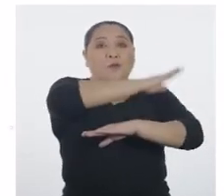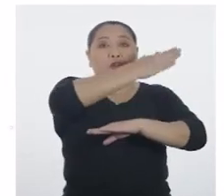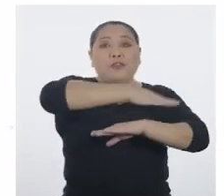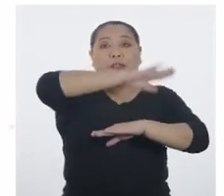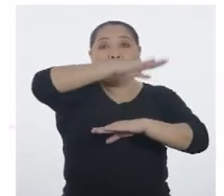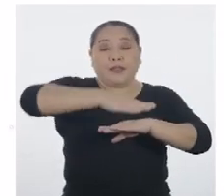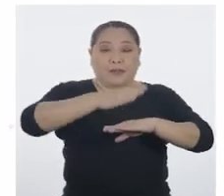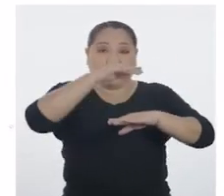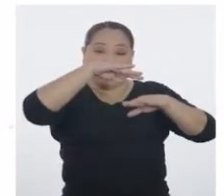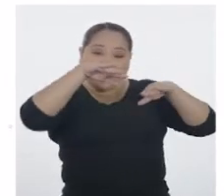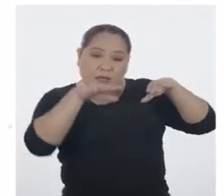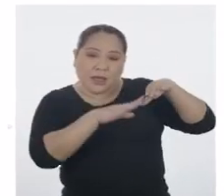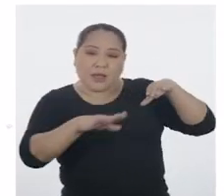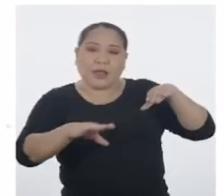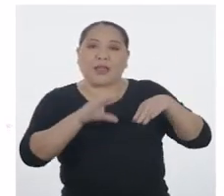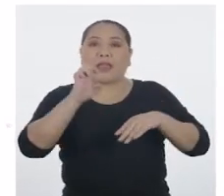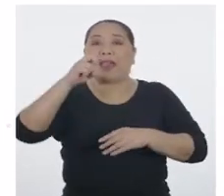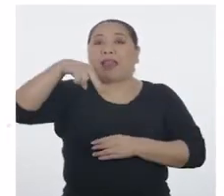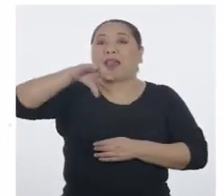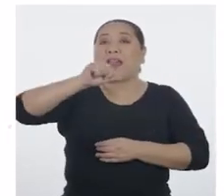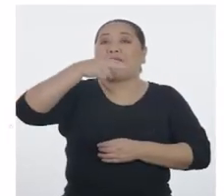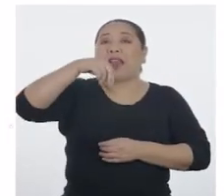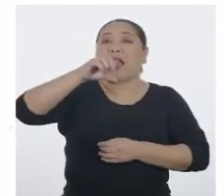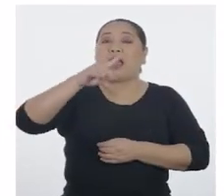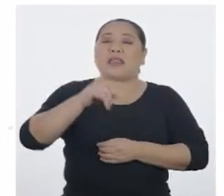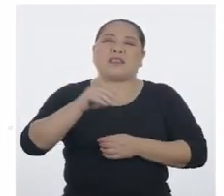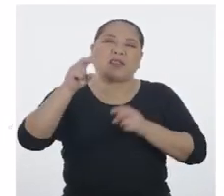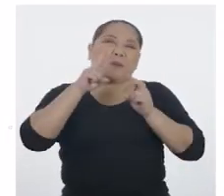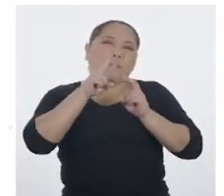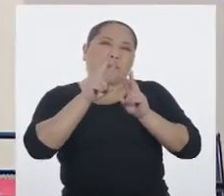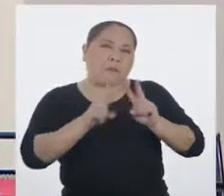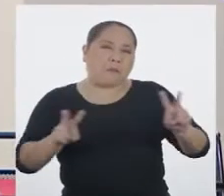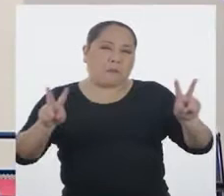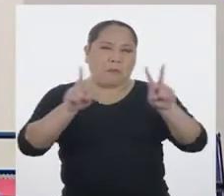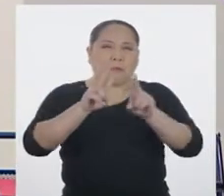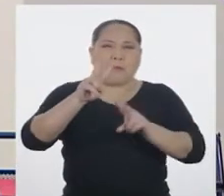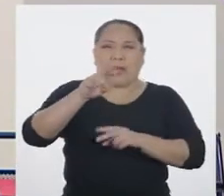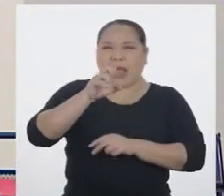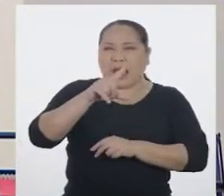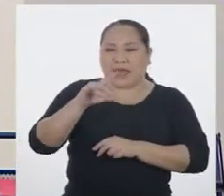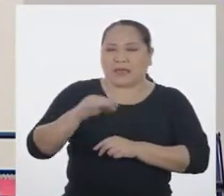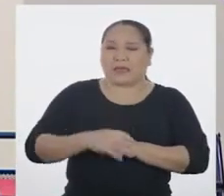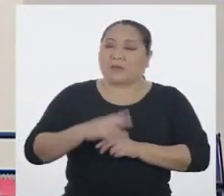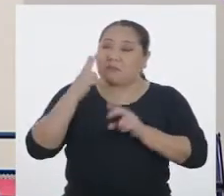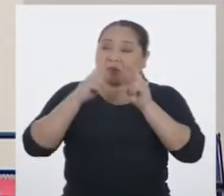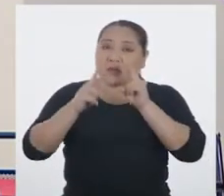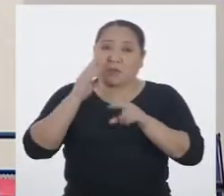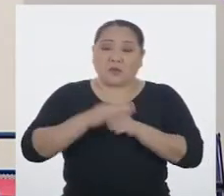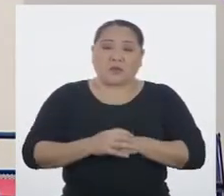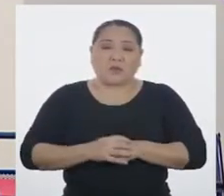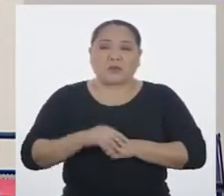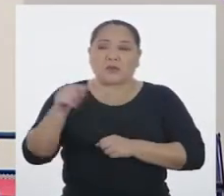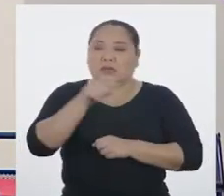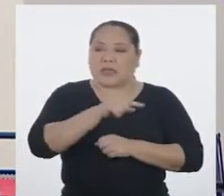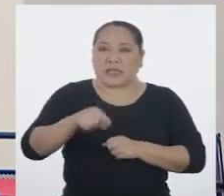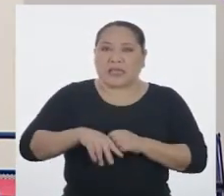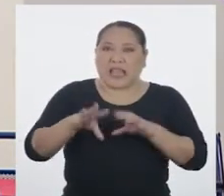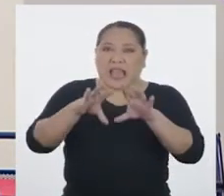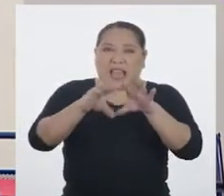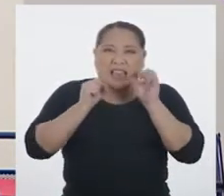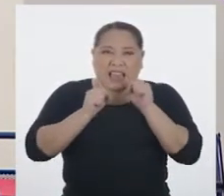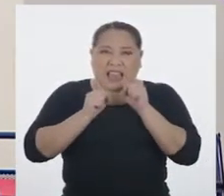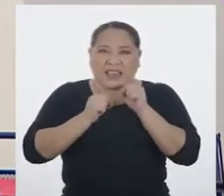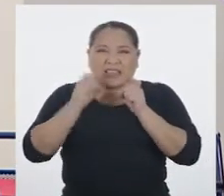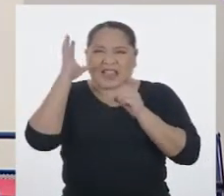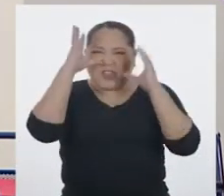de las montañas, tales como en cañadas y valles. Vimos en un video del Cenami que las heladas suelen presentarse